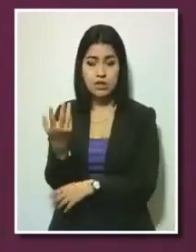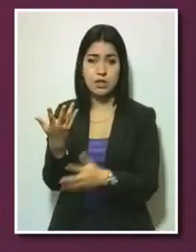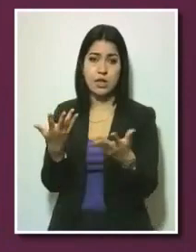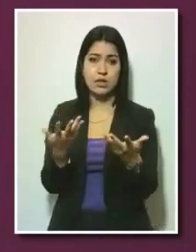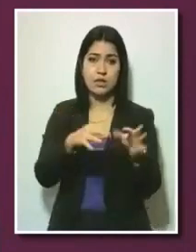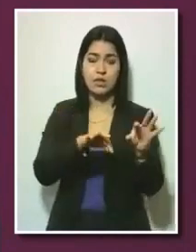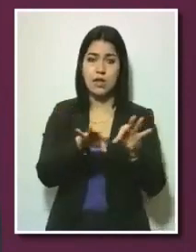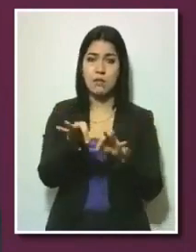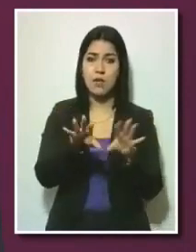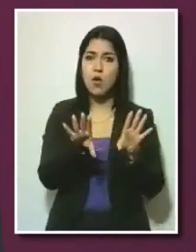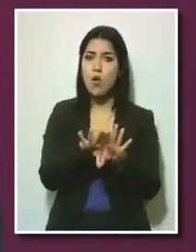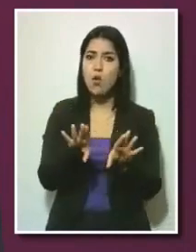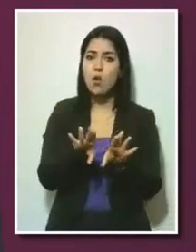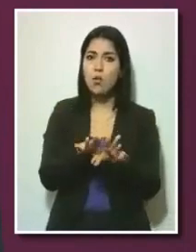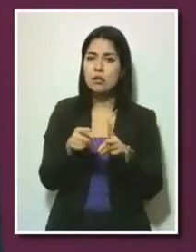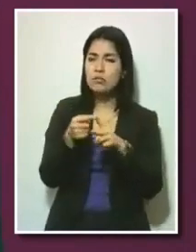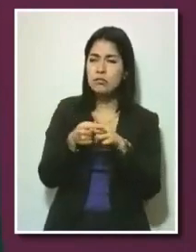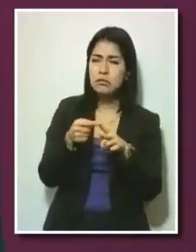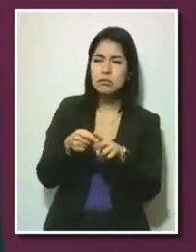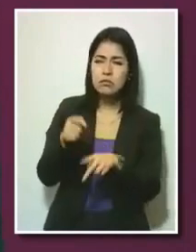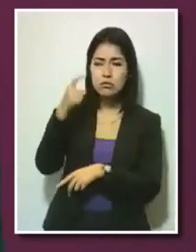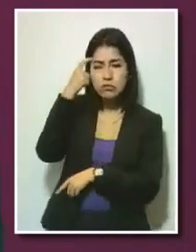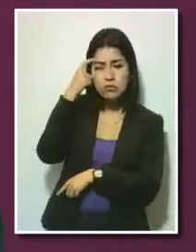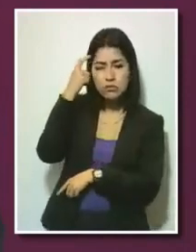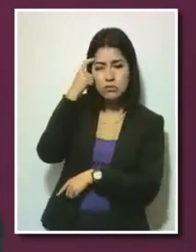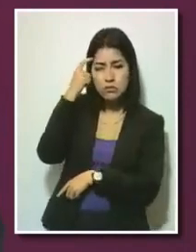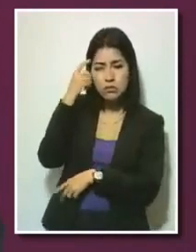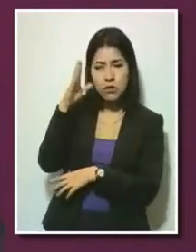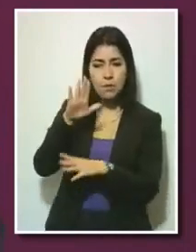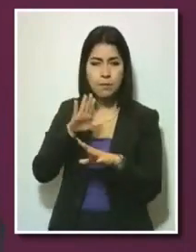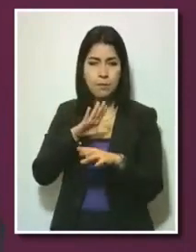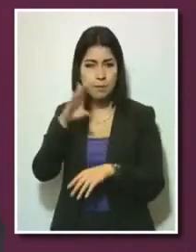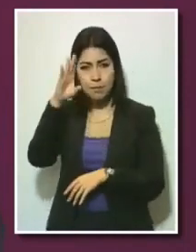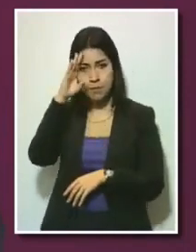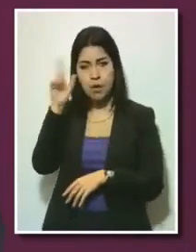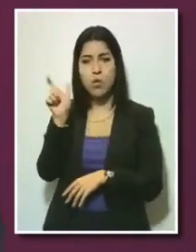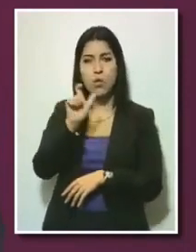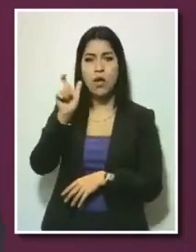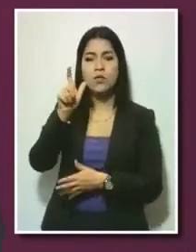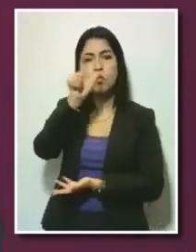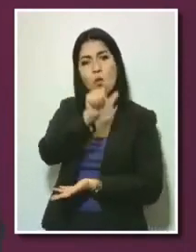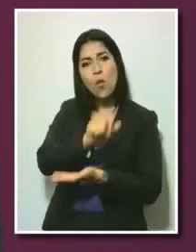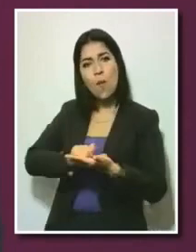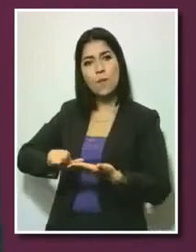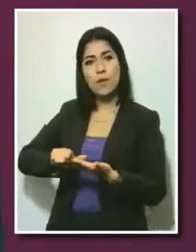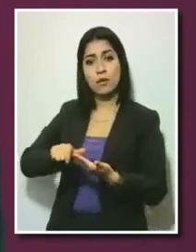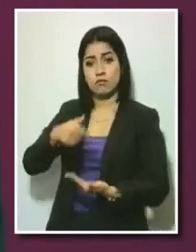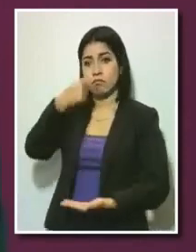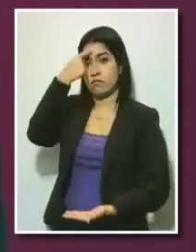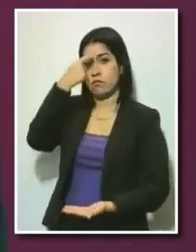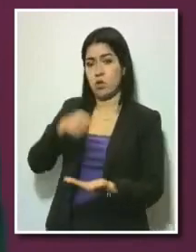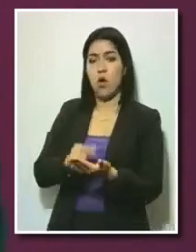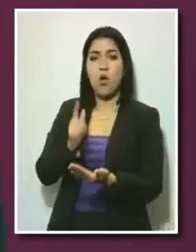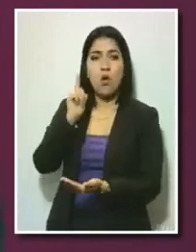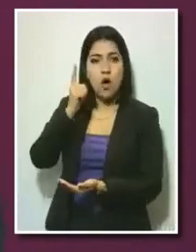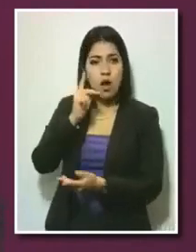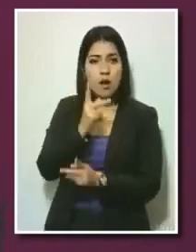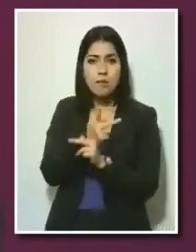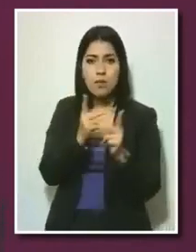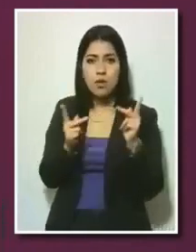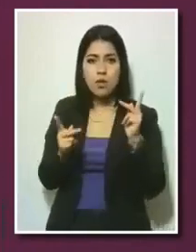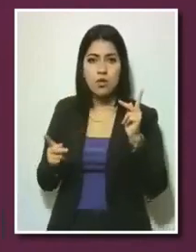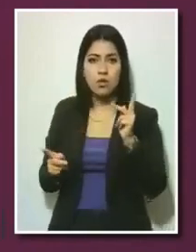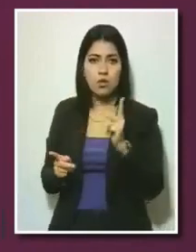ejercicio de cálculo matemático, si lo mandas a comprar. Yo espero que sea un producto que